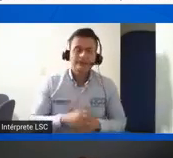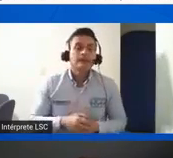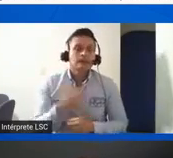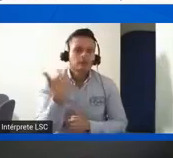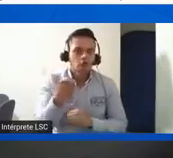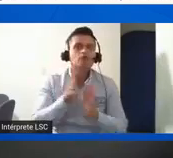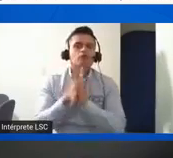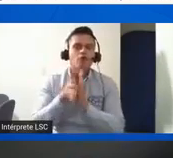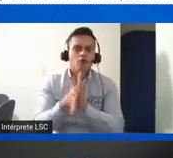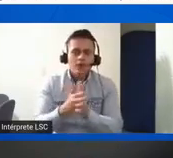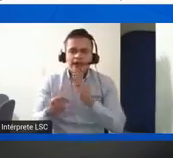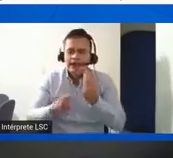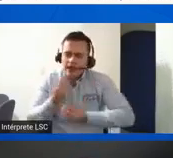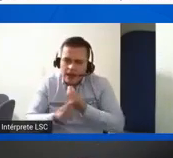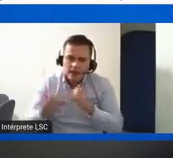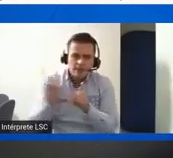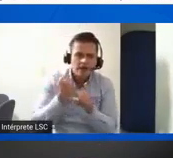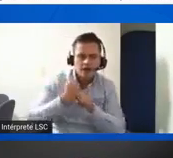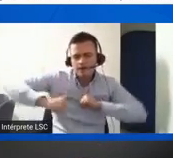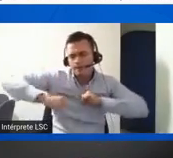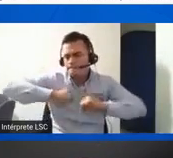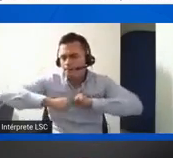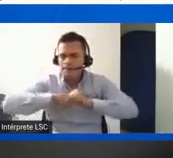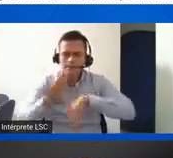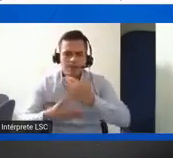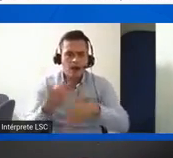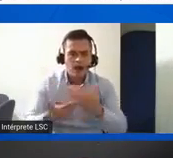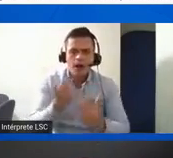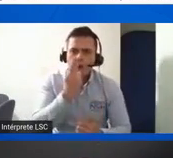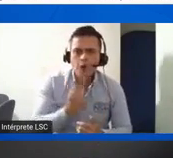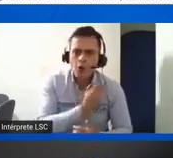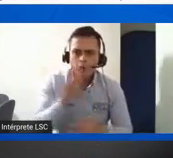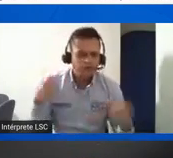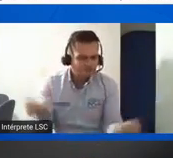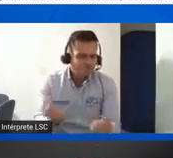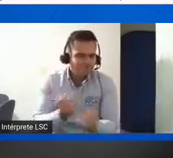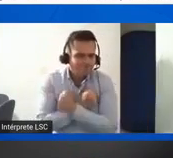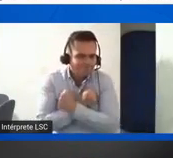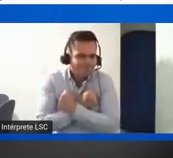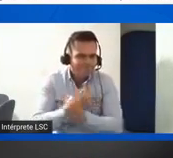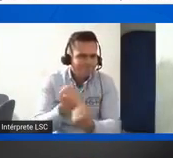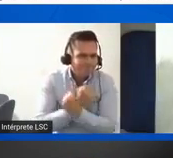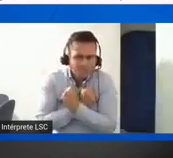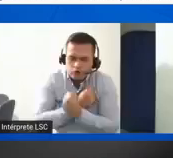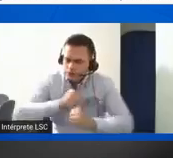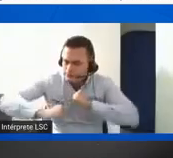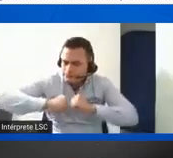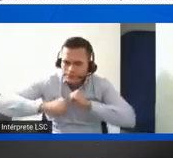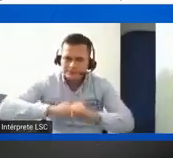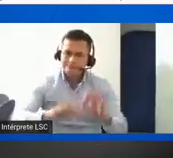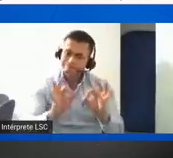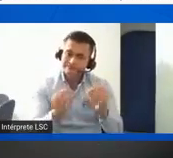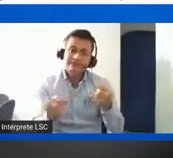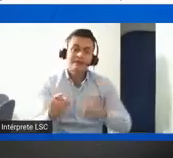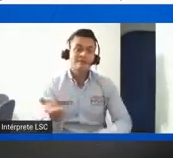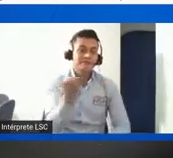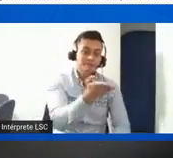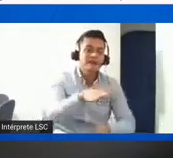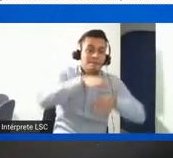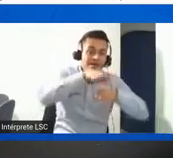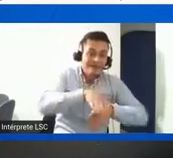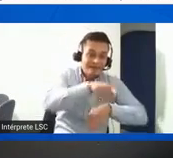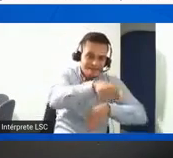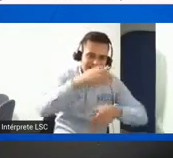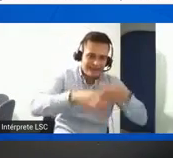hablamos y lo que se hizo y los esfuerzos con un compromiso y un amor por lo que estaba haciendo increíble. Y al representante Cristian, también un saludo